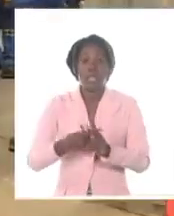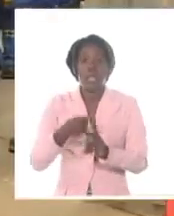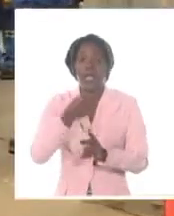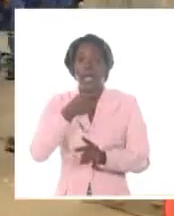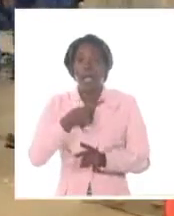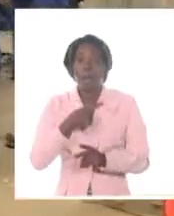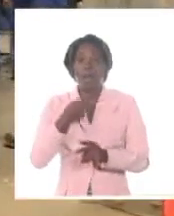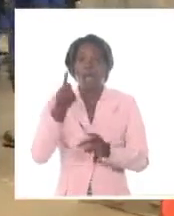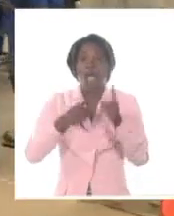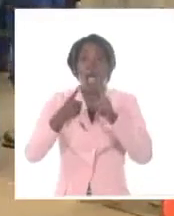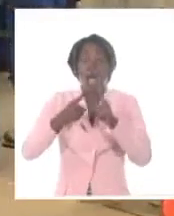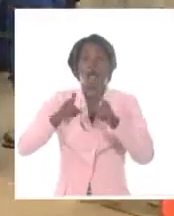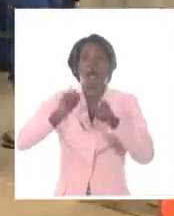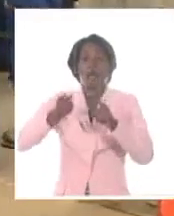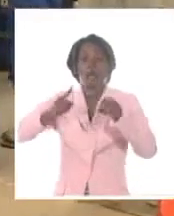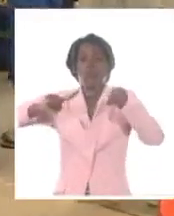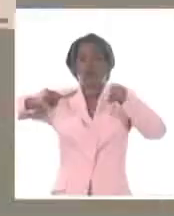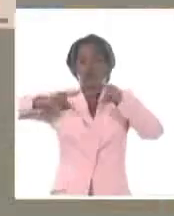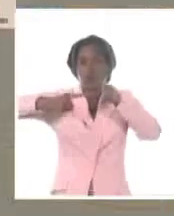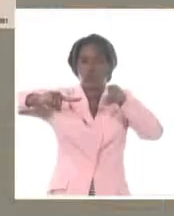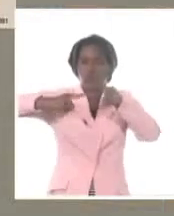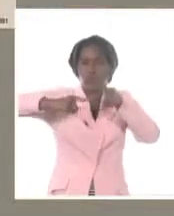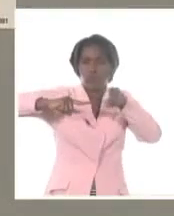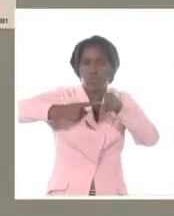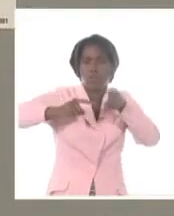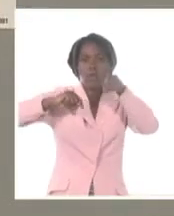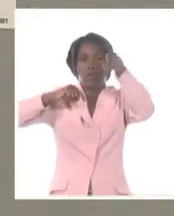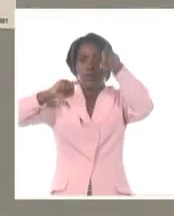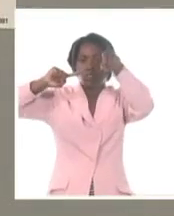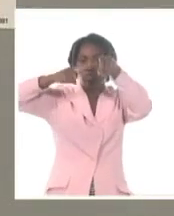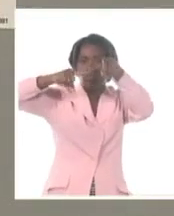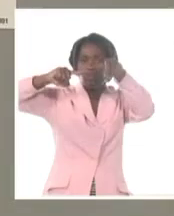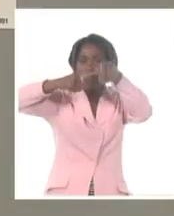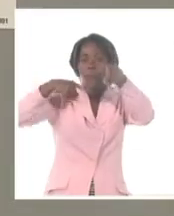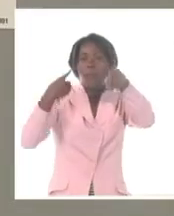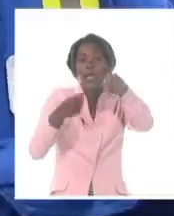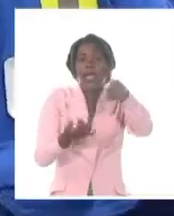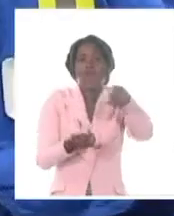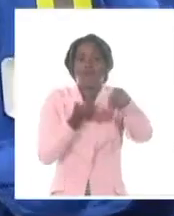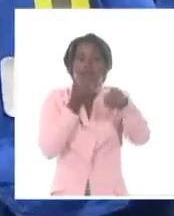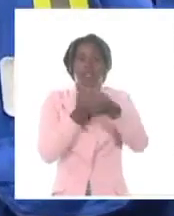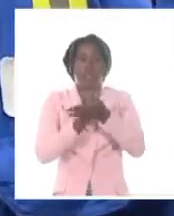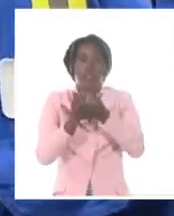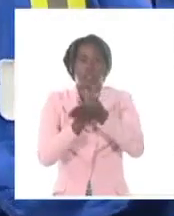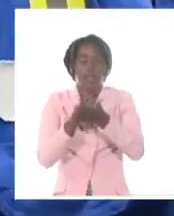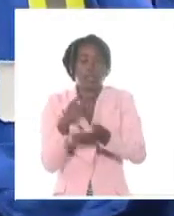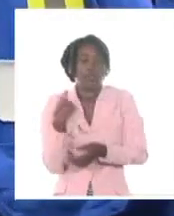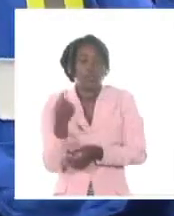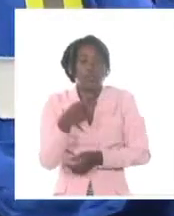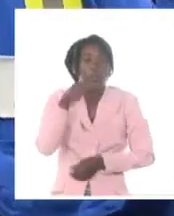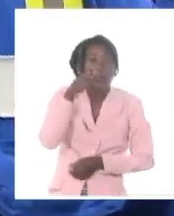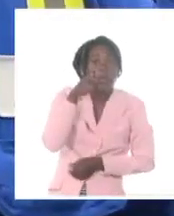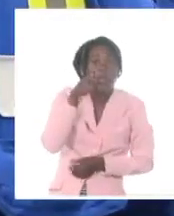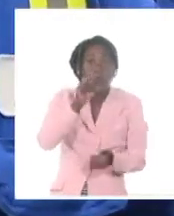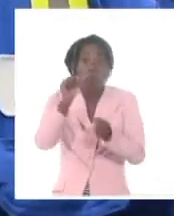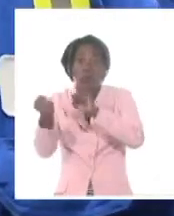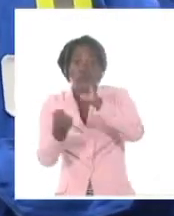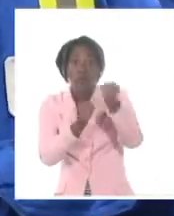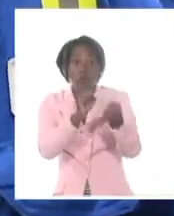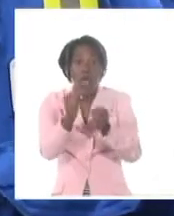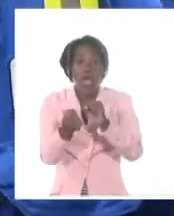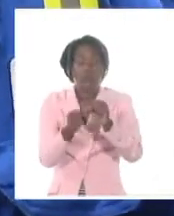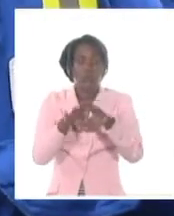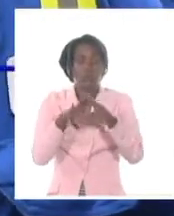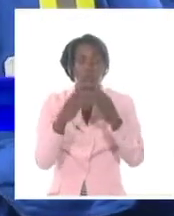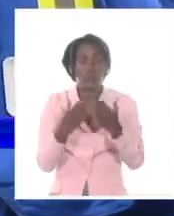que sucedió a revisar nuestro sistema para evitar que eso ocurra de nuevo. Todos aquí hemos hecho de todo. Se ha empalmado, se